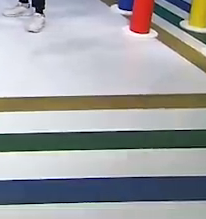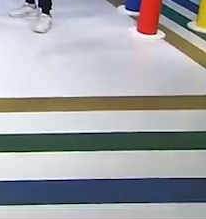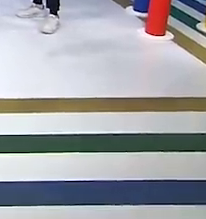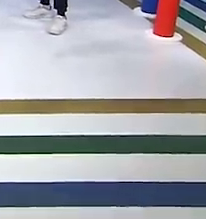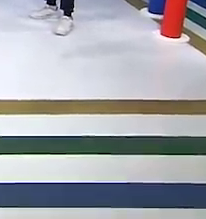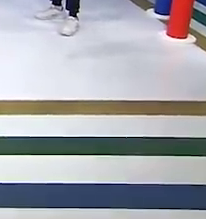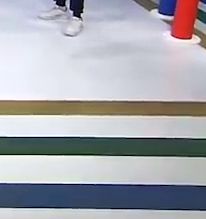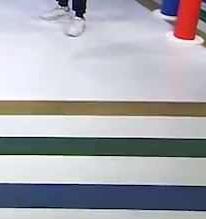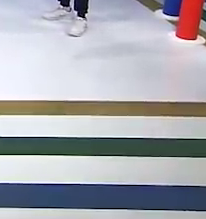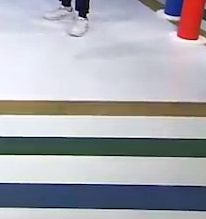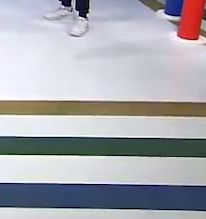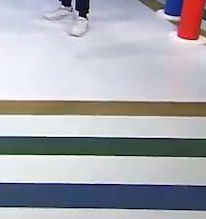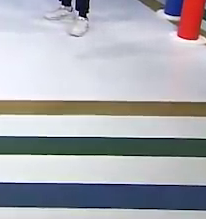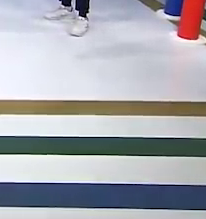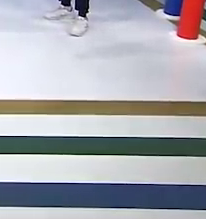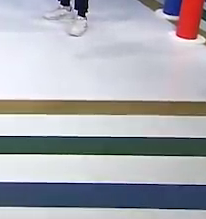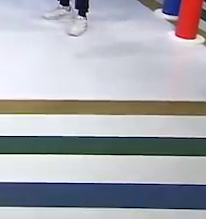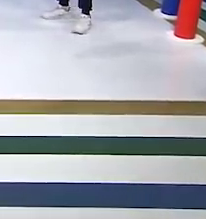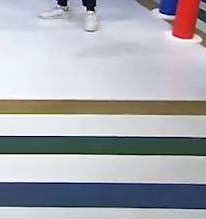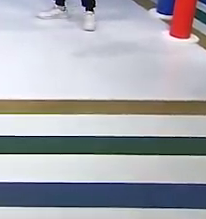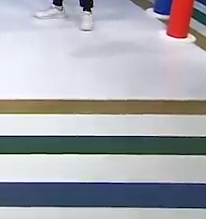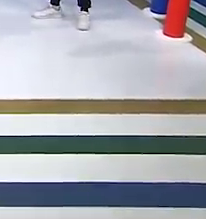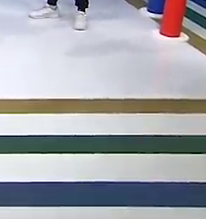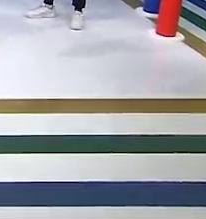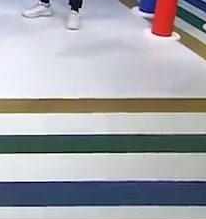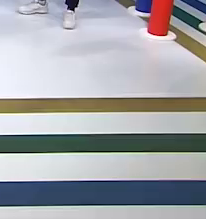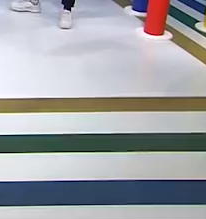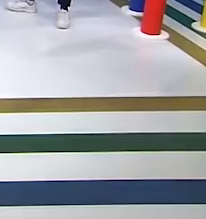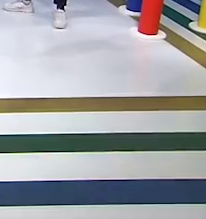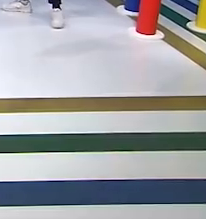Más rápido. Con precaución. Más rápido.